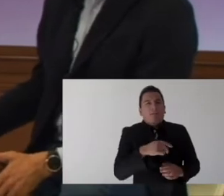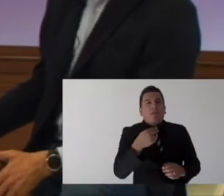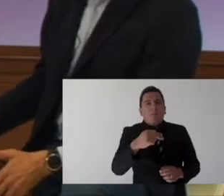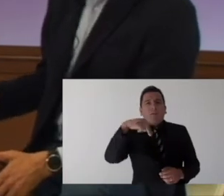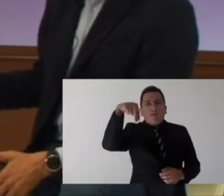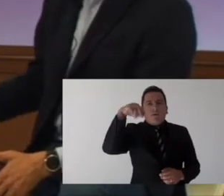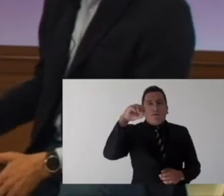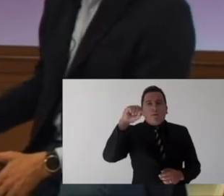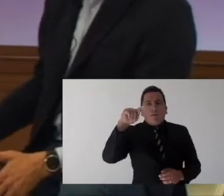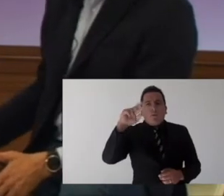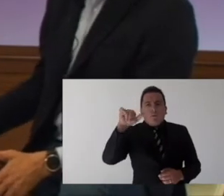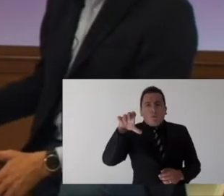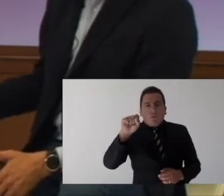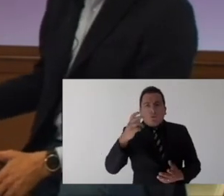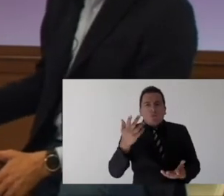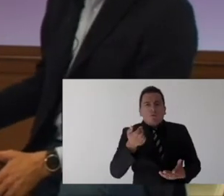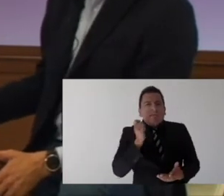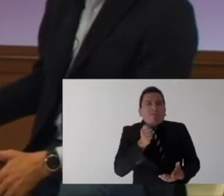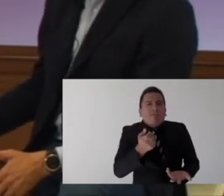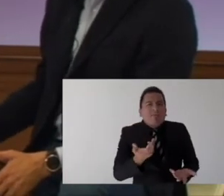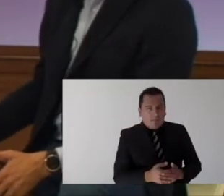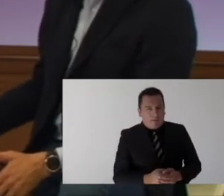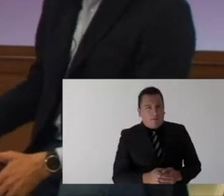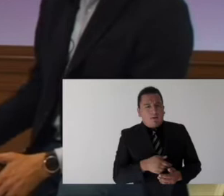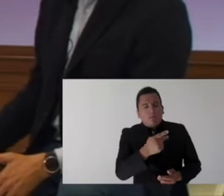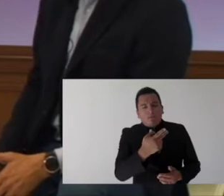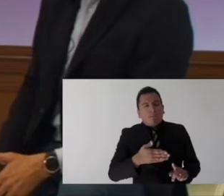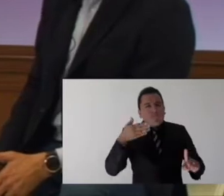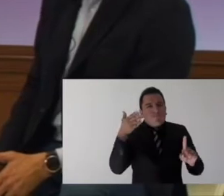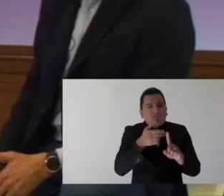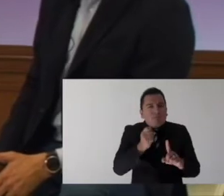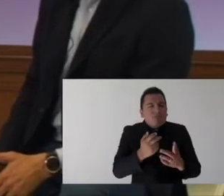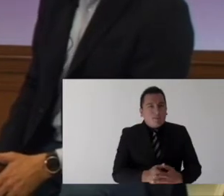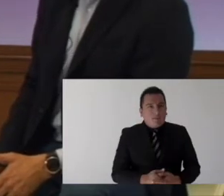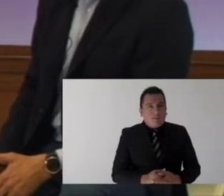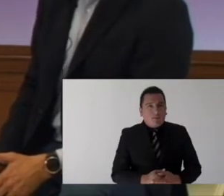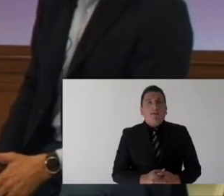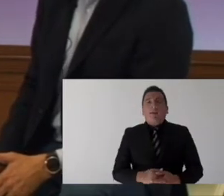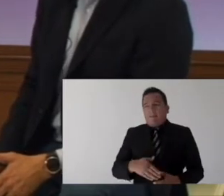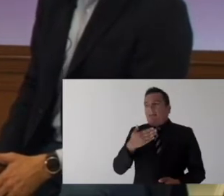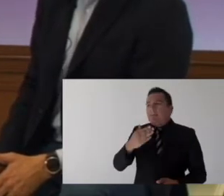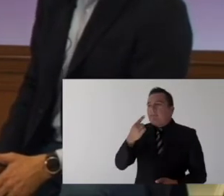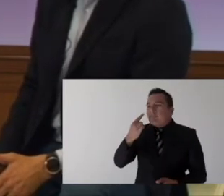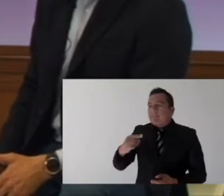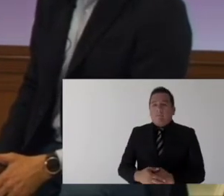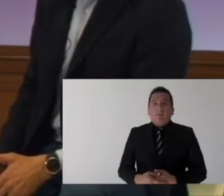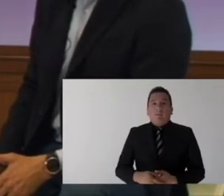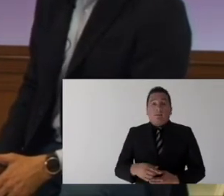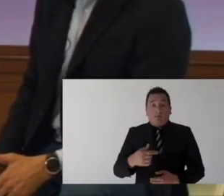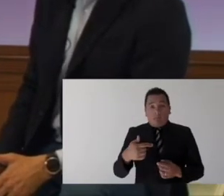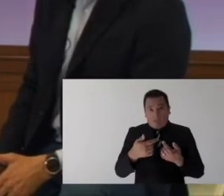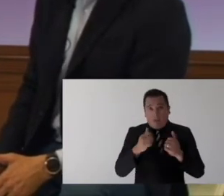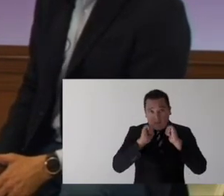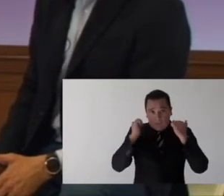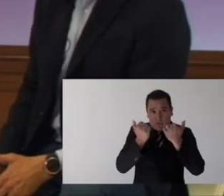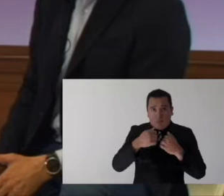Nosotros? ¿Qué es Nosotros? ¿Cuáles son los objetivos que tienen en esta organización? Pues les cuento, Nosotros es un movimiento, nos